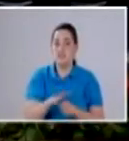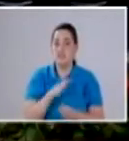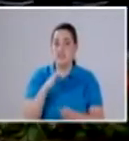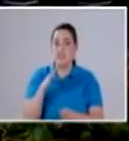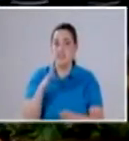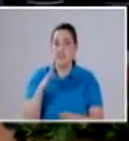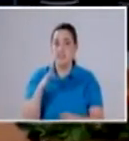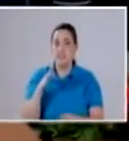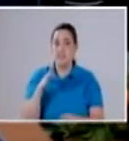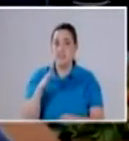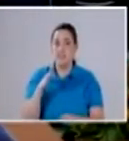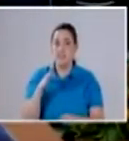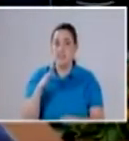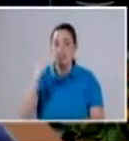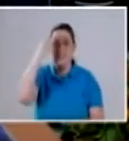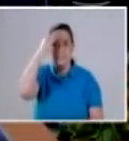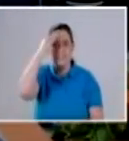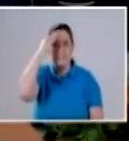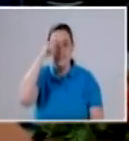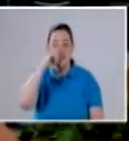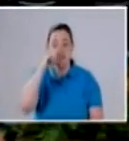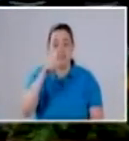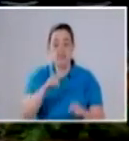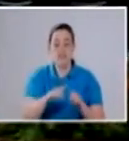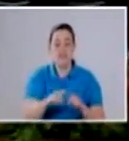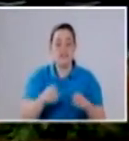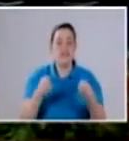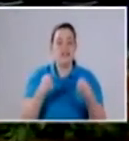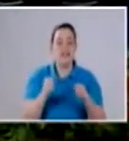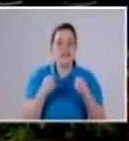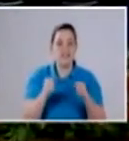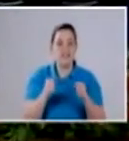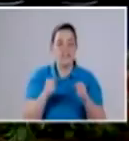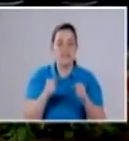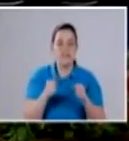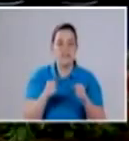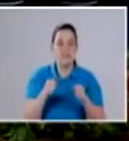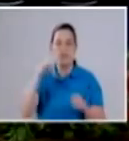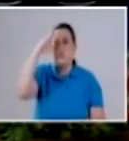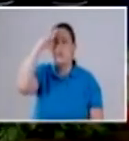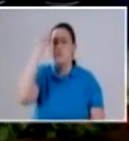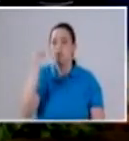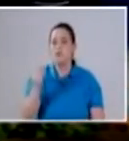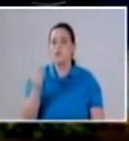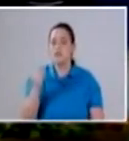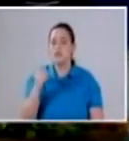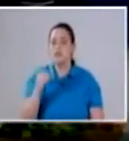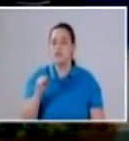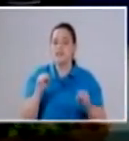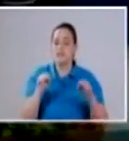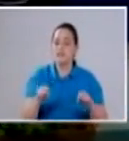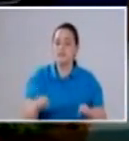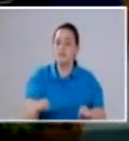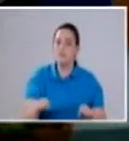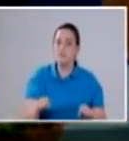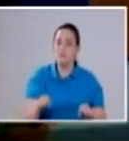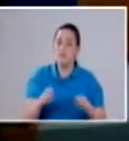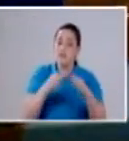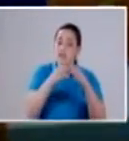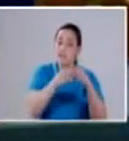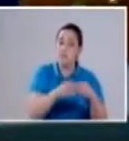sino que tiene uno que hacer. Ok, ¿por qué le puse este ejemplo? Porque ahora